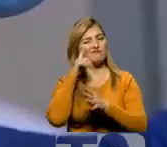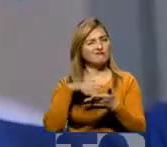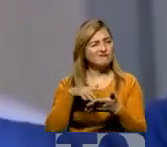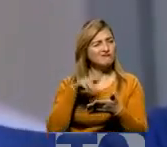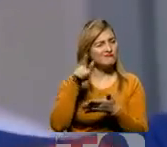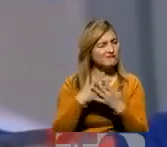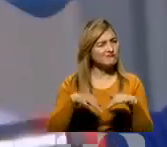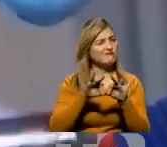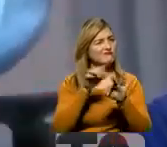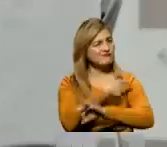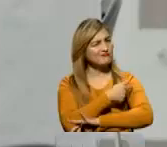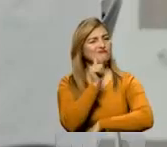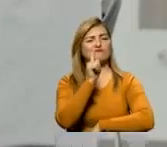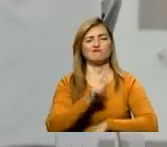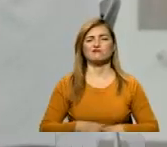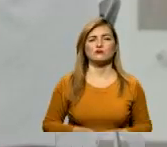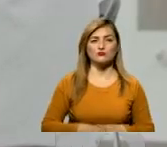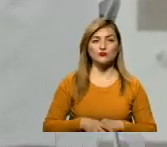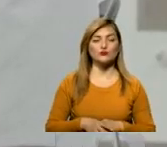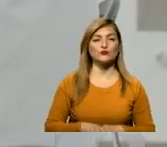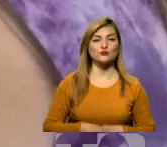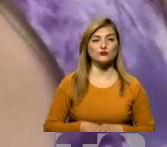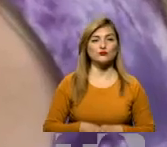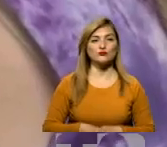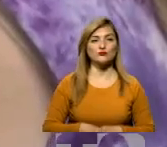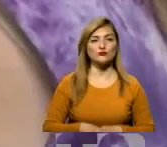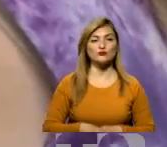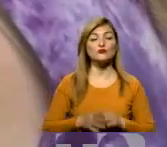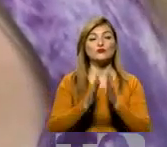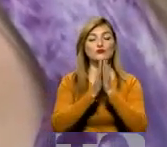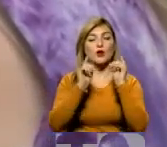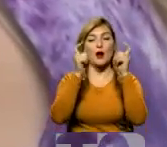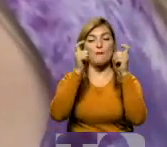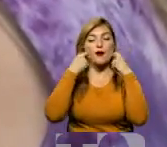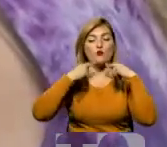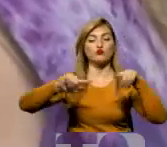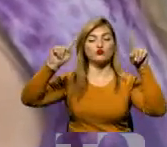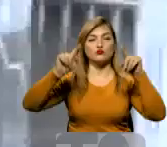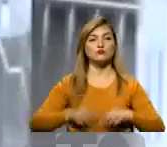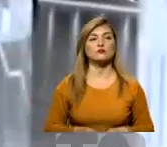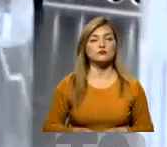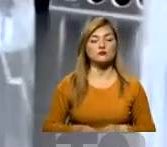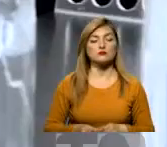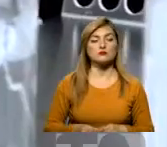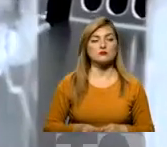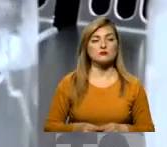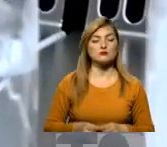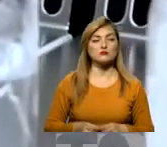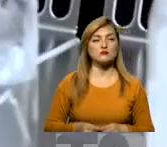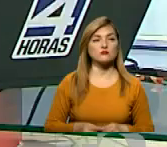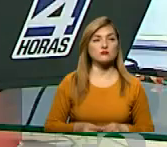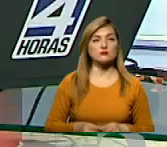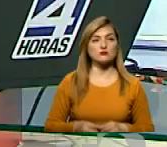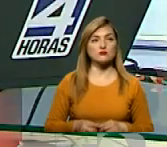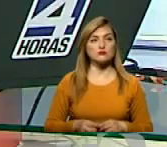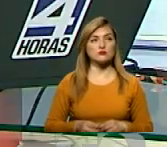la importancia de colocarse las vacunas. Es más, piden una campaña. En Quito, María Gracia Acosta, 24